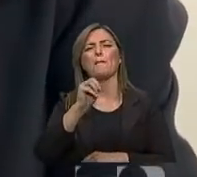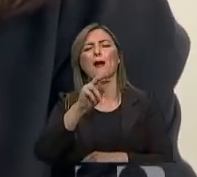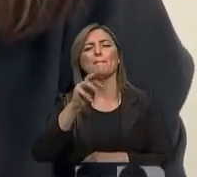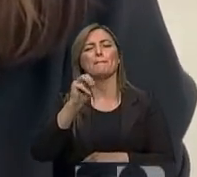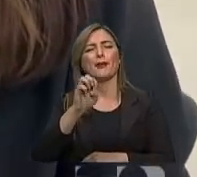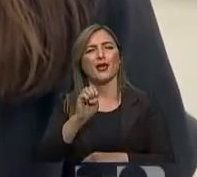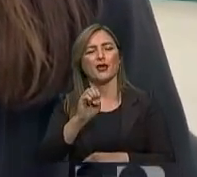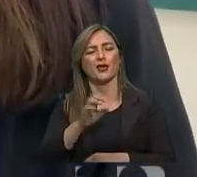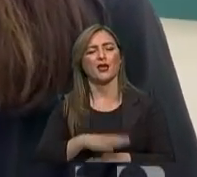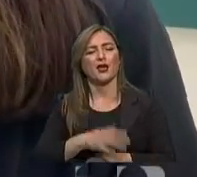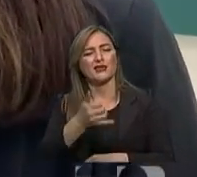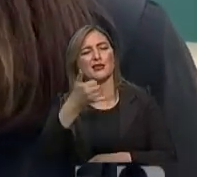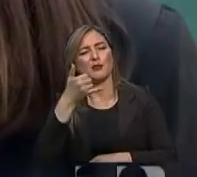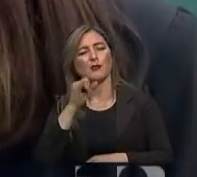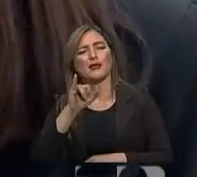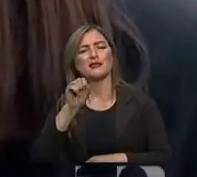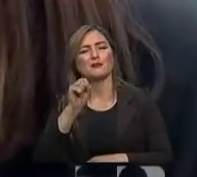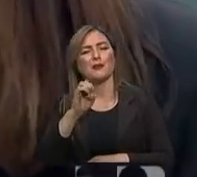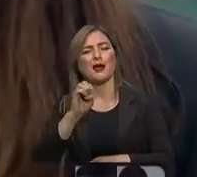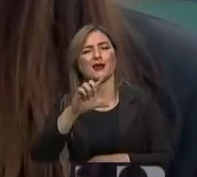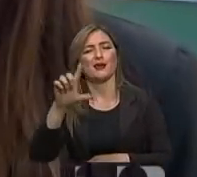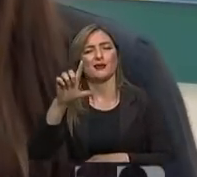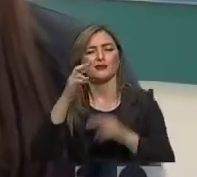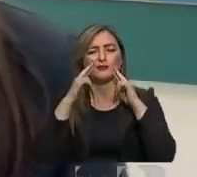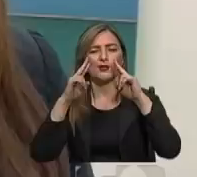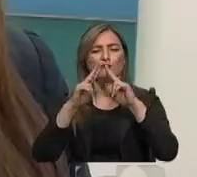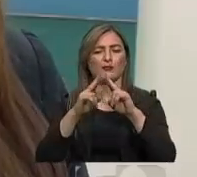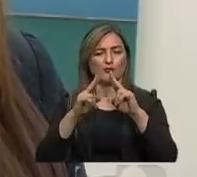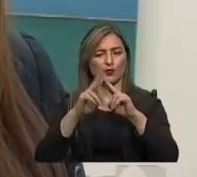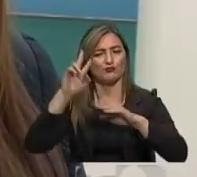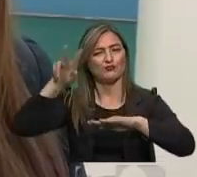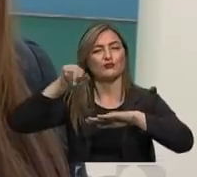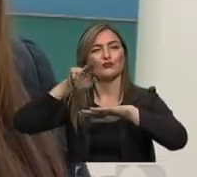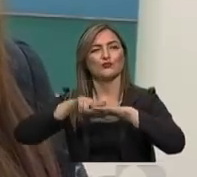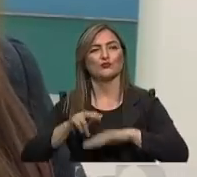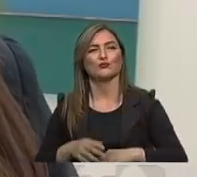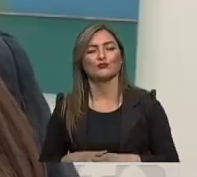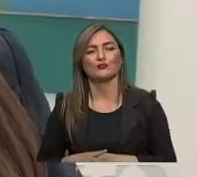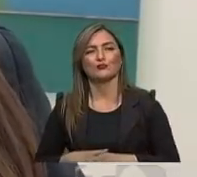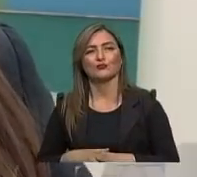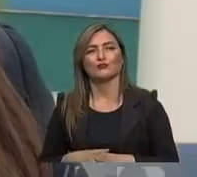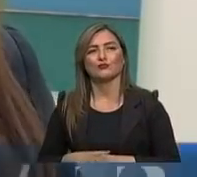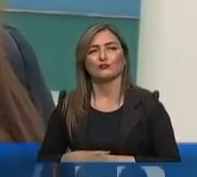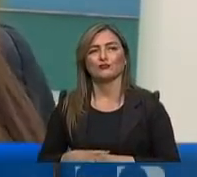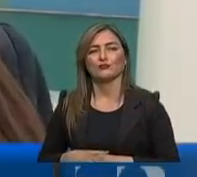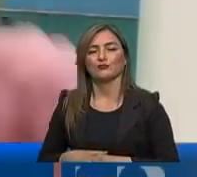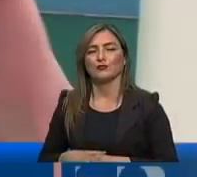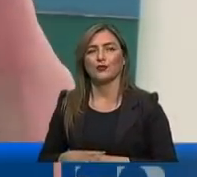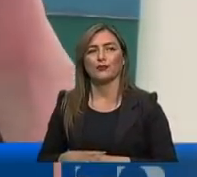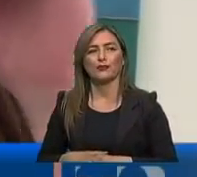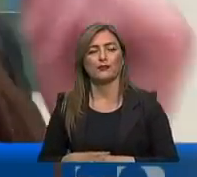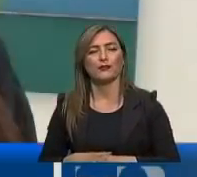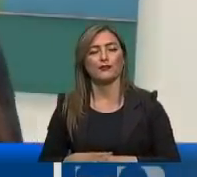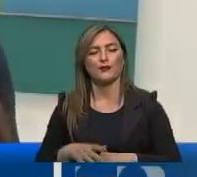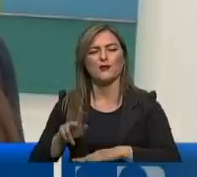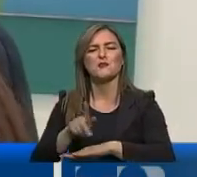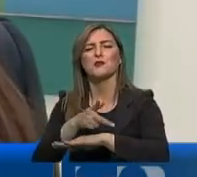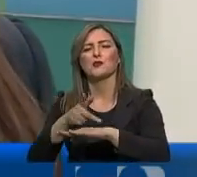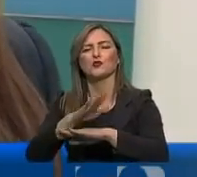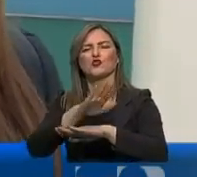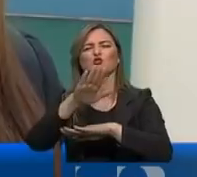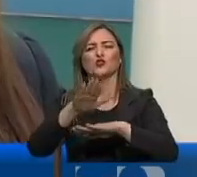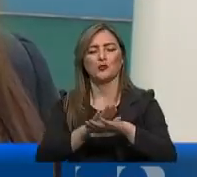el reconocimiento nacional, el mismo que es una referencia al inicio de Moby Dick. En torno a una poética que habla del